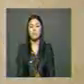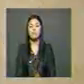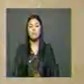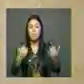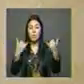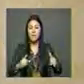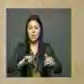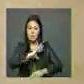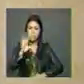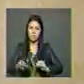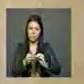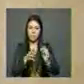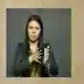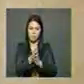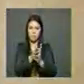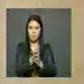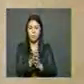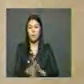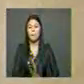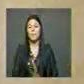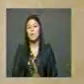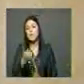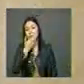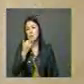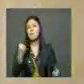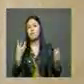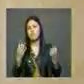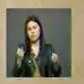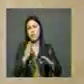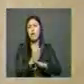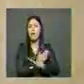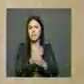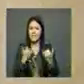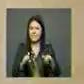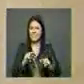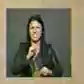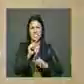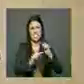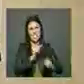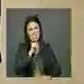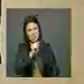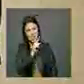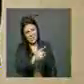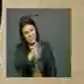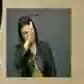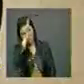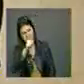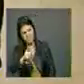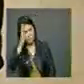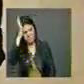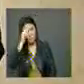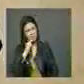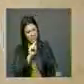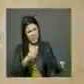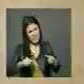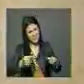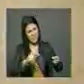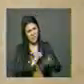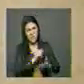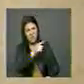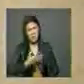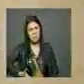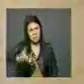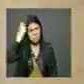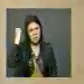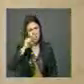quisiera concluir con esto. Algunos eminentes comparativistas reprocharán que esta intervención esté basada en debates netamente anglosajones que no tienen en